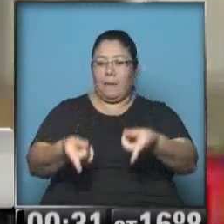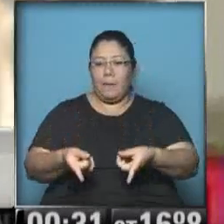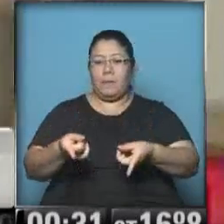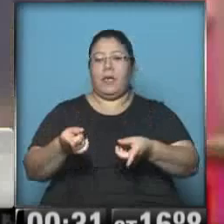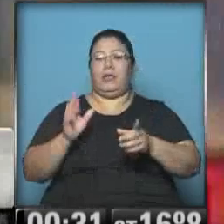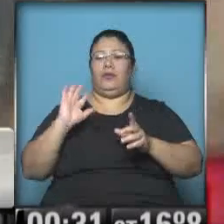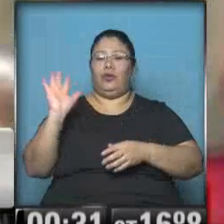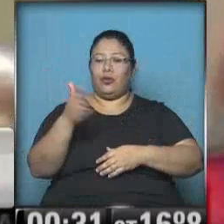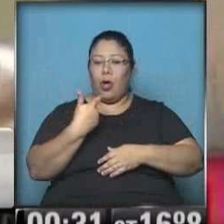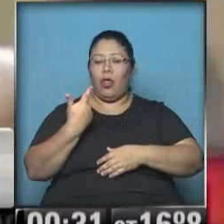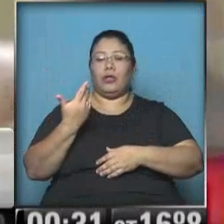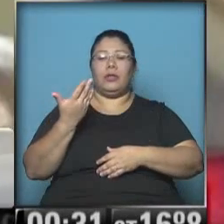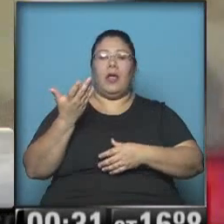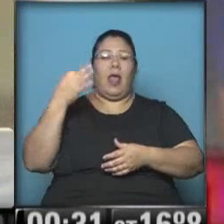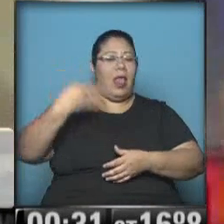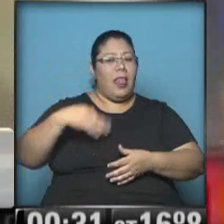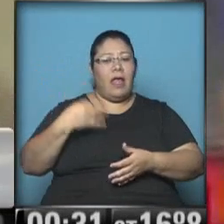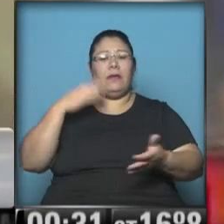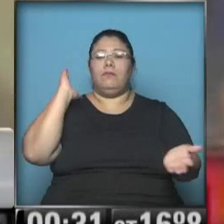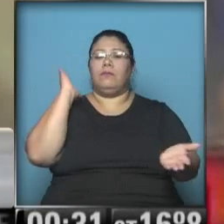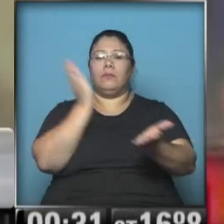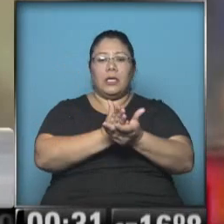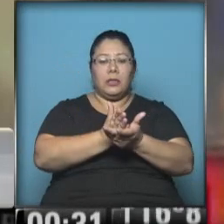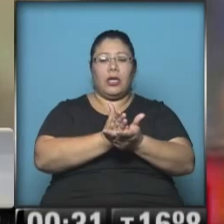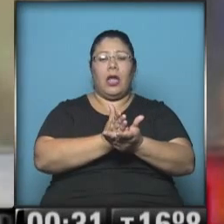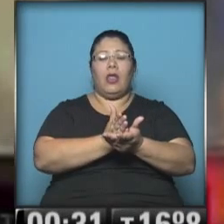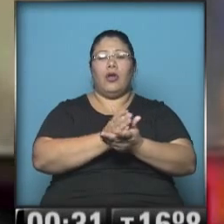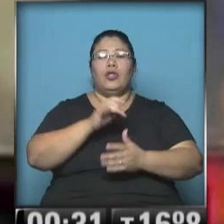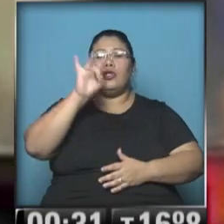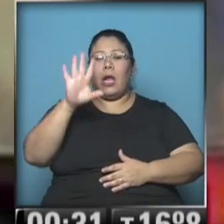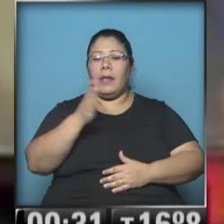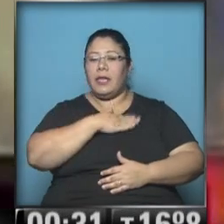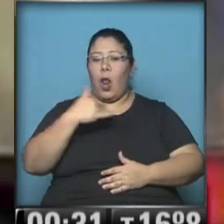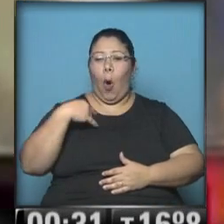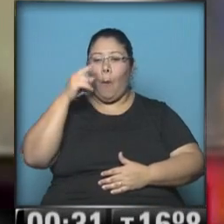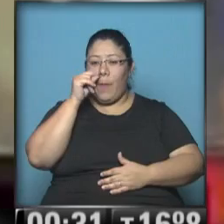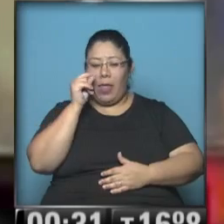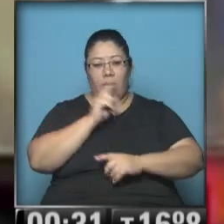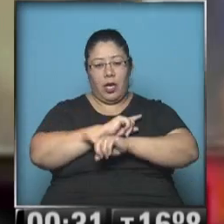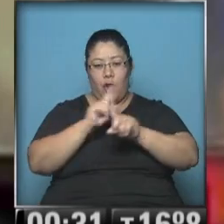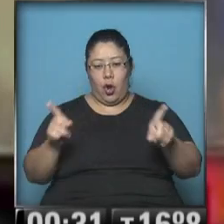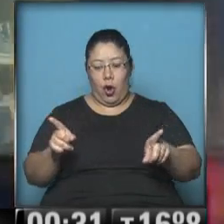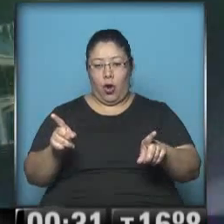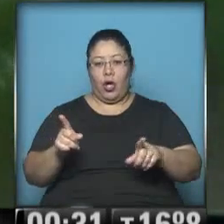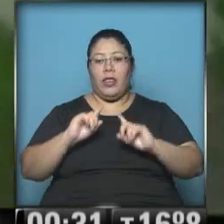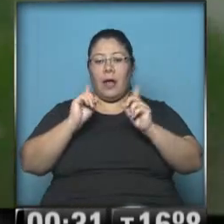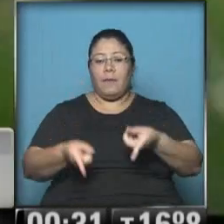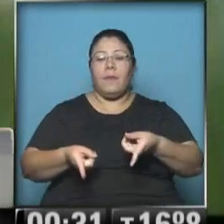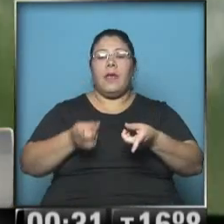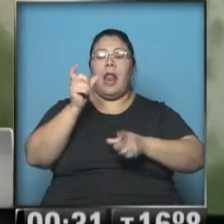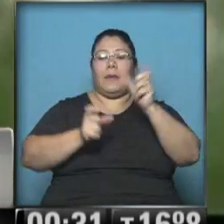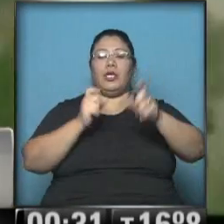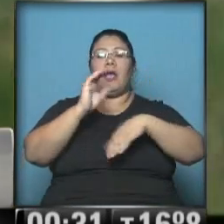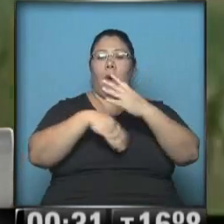todos deben ser sancionados. No solamente los padres de los chicos, que se ve perfectamente quiénes son, sino también los propios jugadores, porque hubo